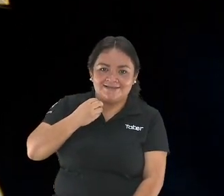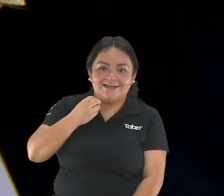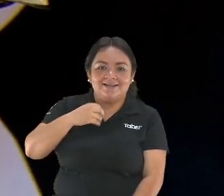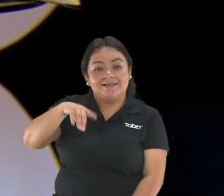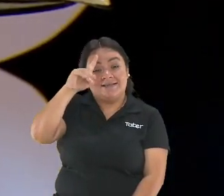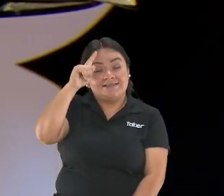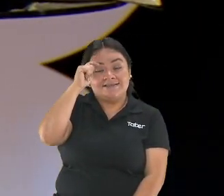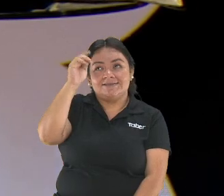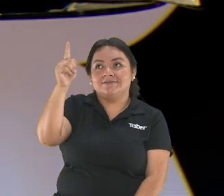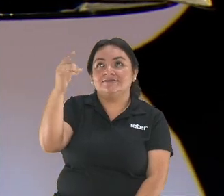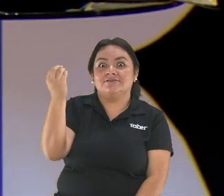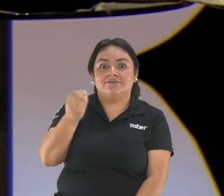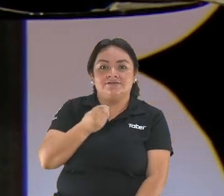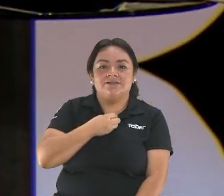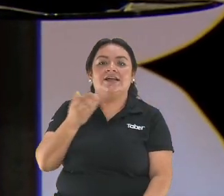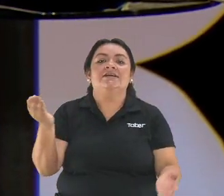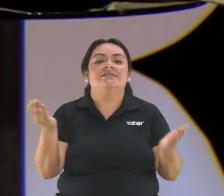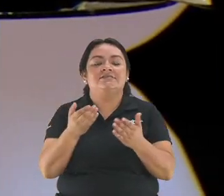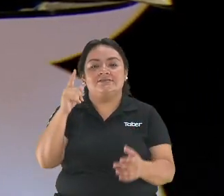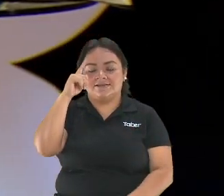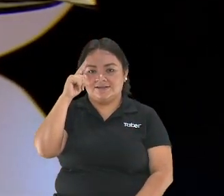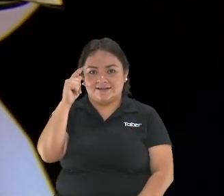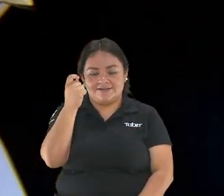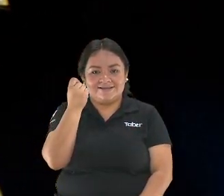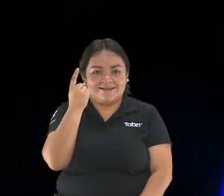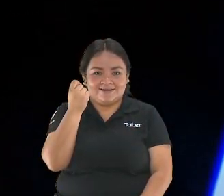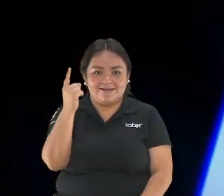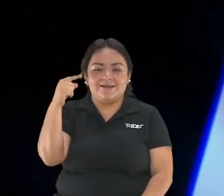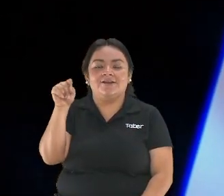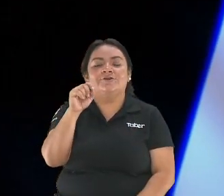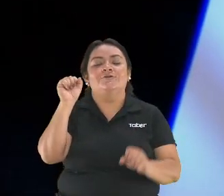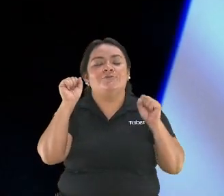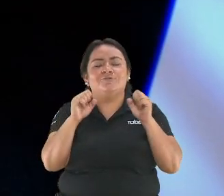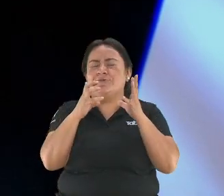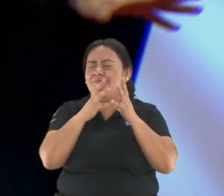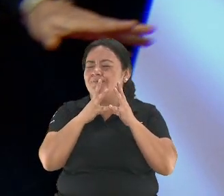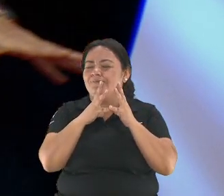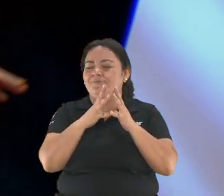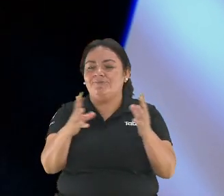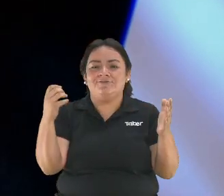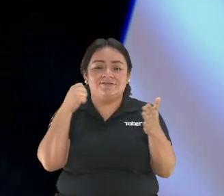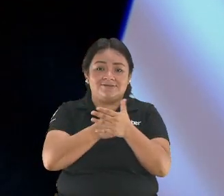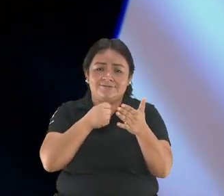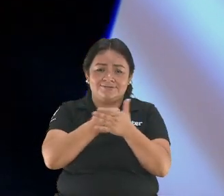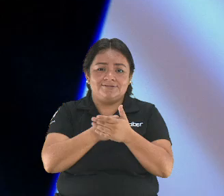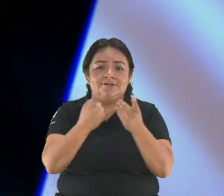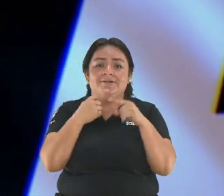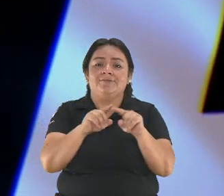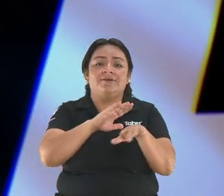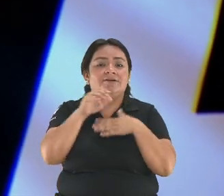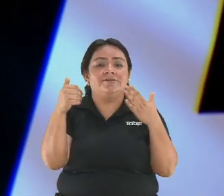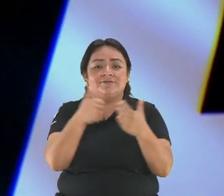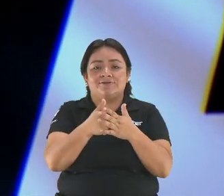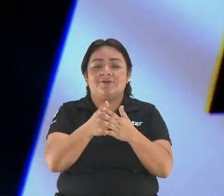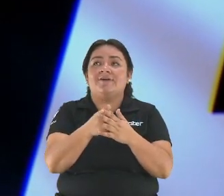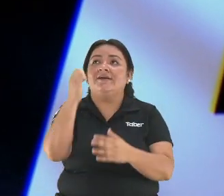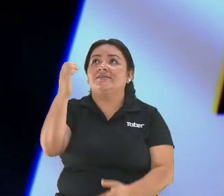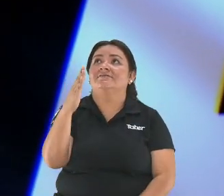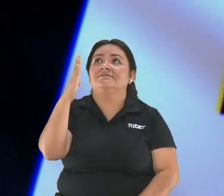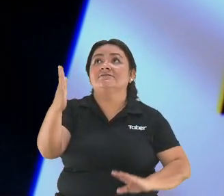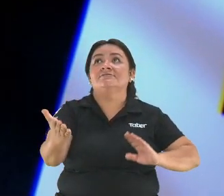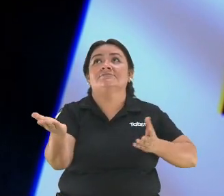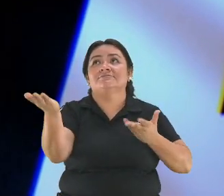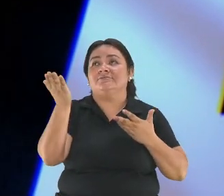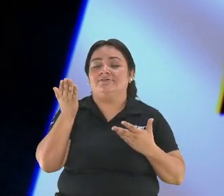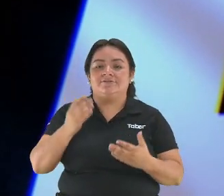conocimiento de él te hace entender que pueden venir múltiples batallas pero de todas ellas te va a sacar el